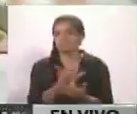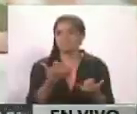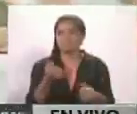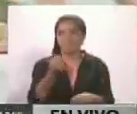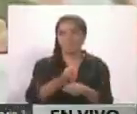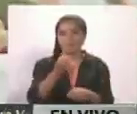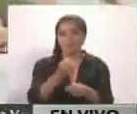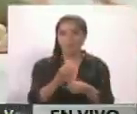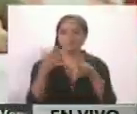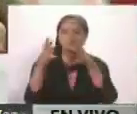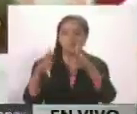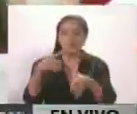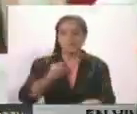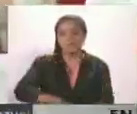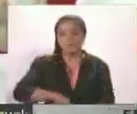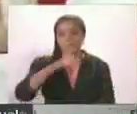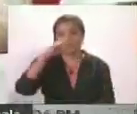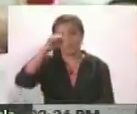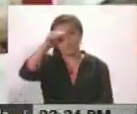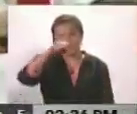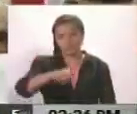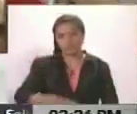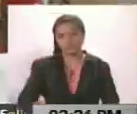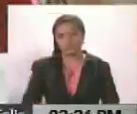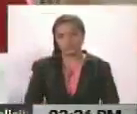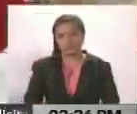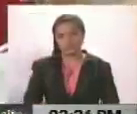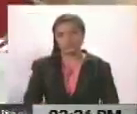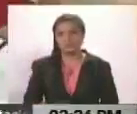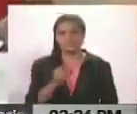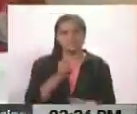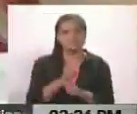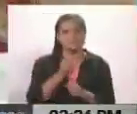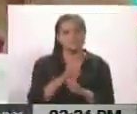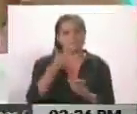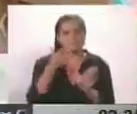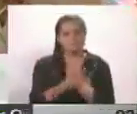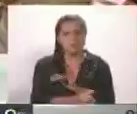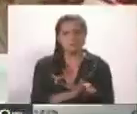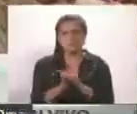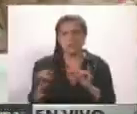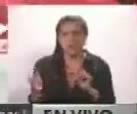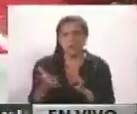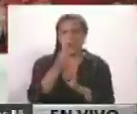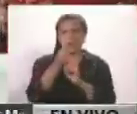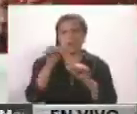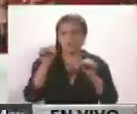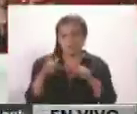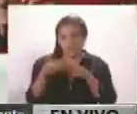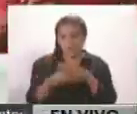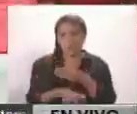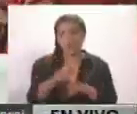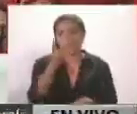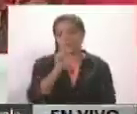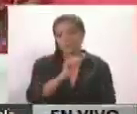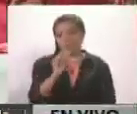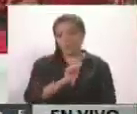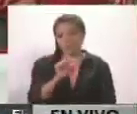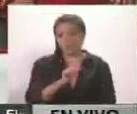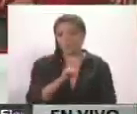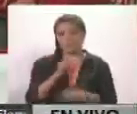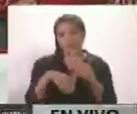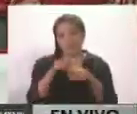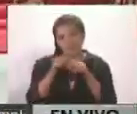nos ha orientado el presidente Nicolás Maduro. La tarea de lograr en estos próximos 4 meses